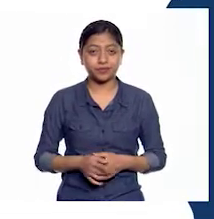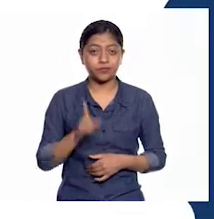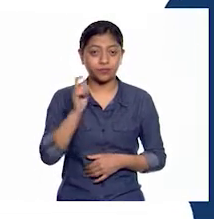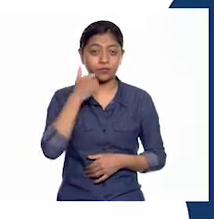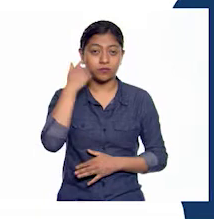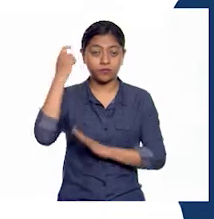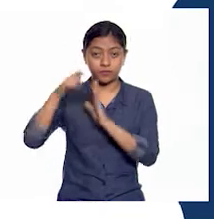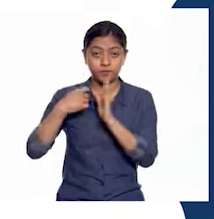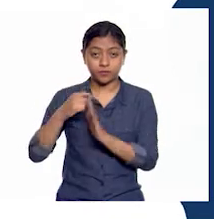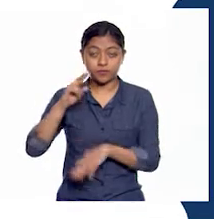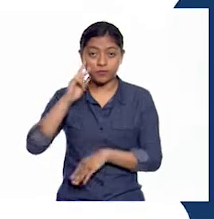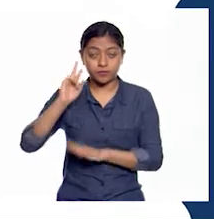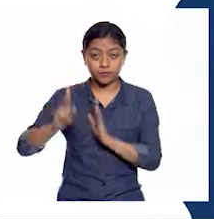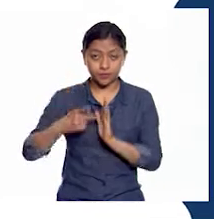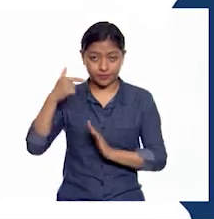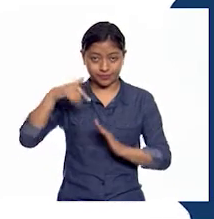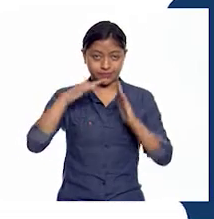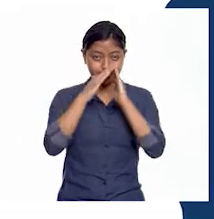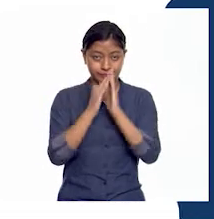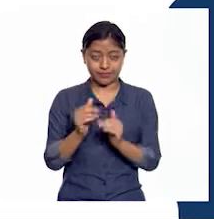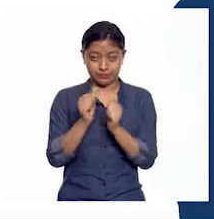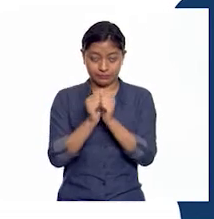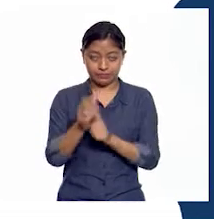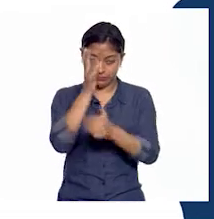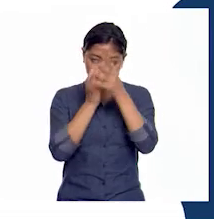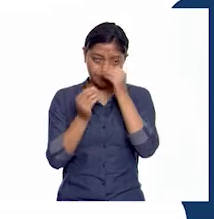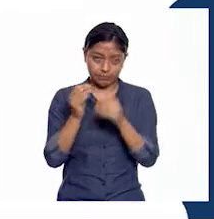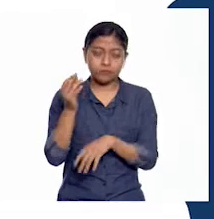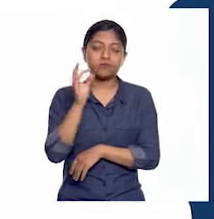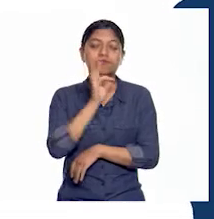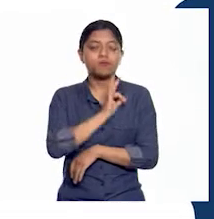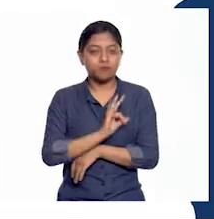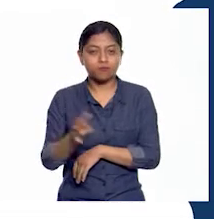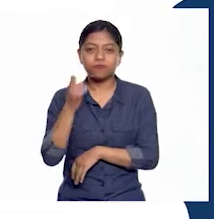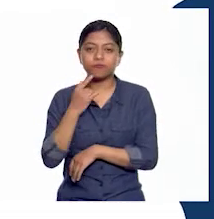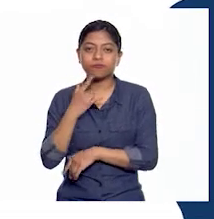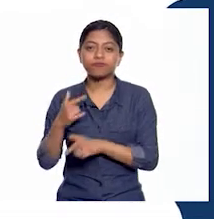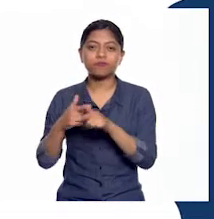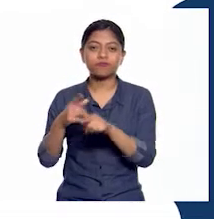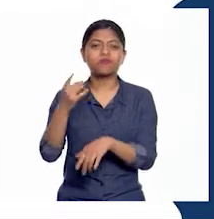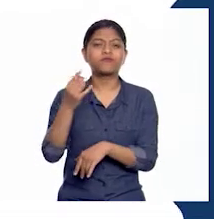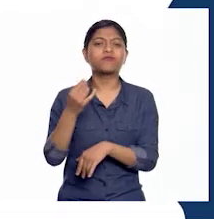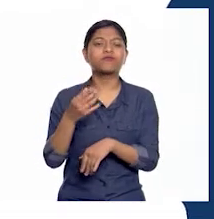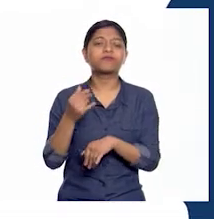Si quieres volver a ver los programas de Aprende en Casa, los puedes encontrar en la siguiente liga: